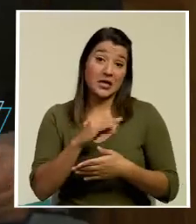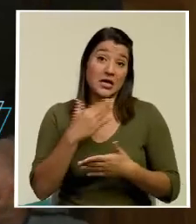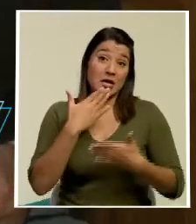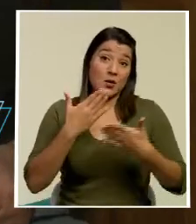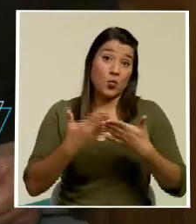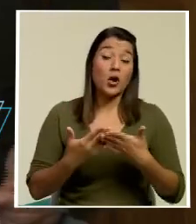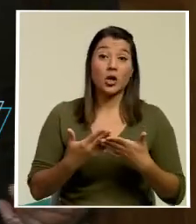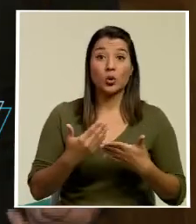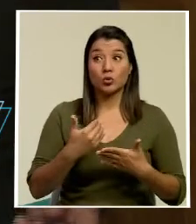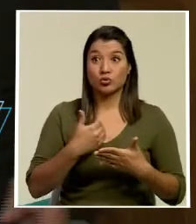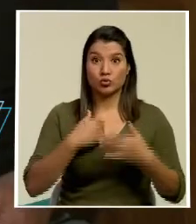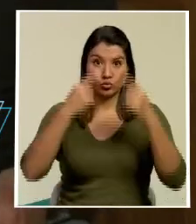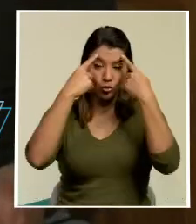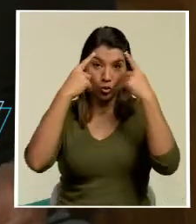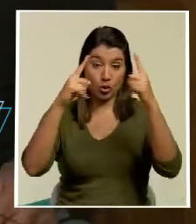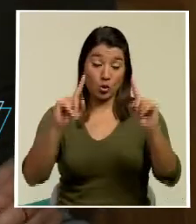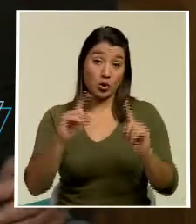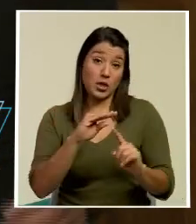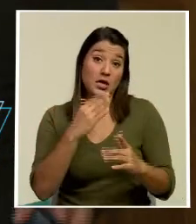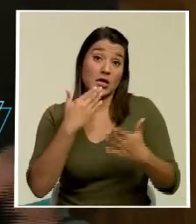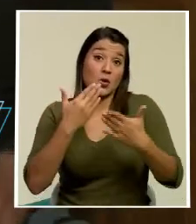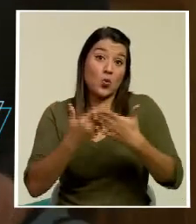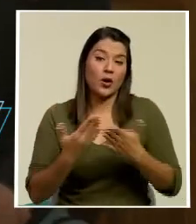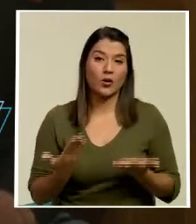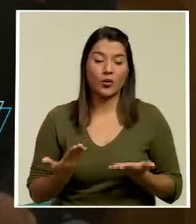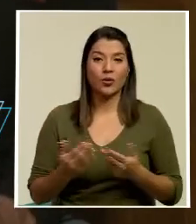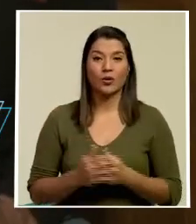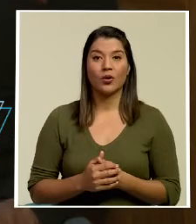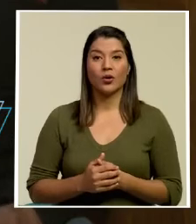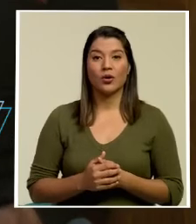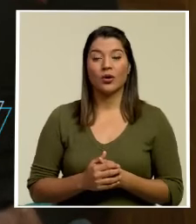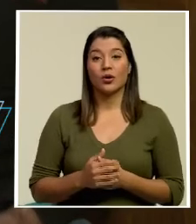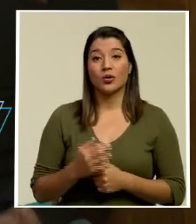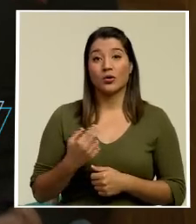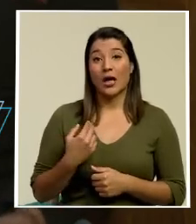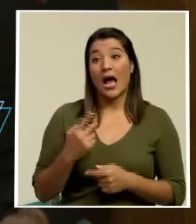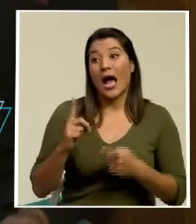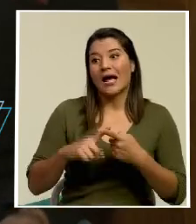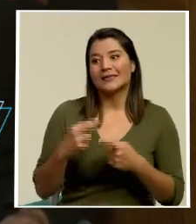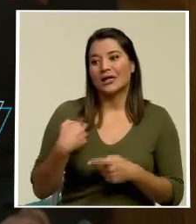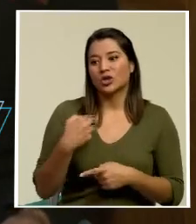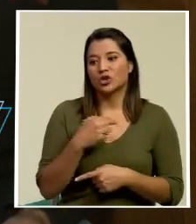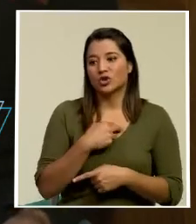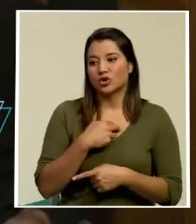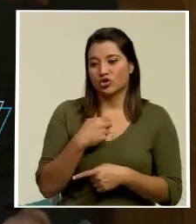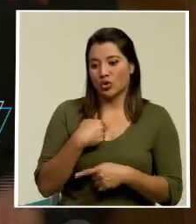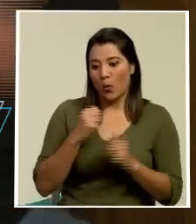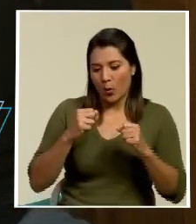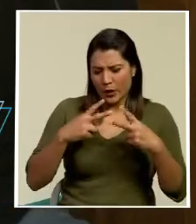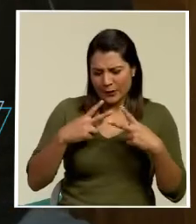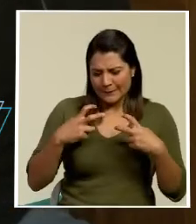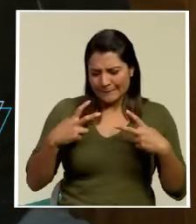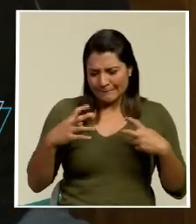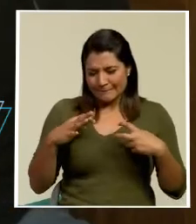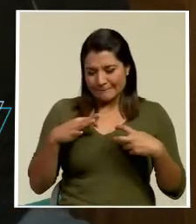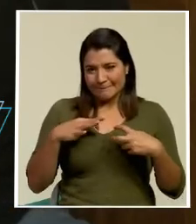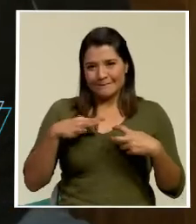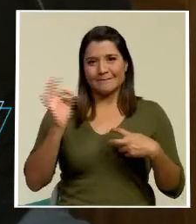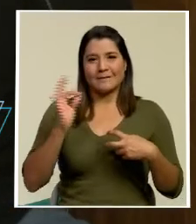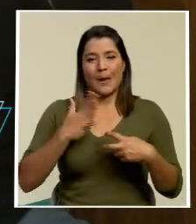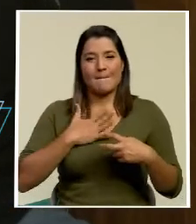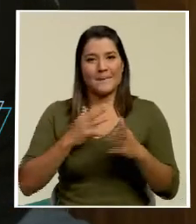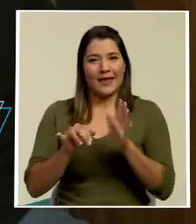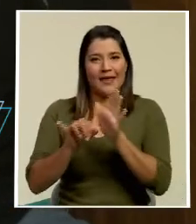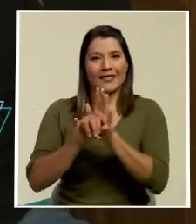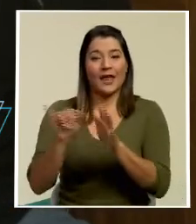dio resultados, y ahí, bueno, hasta encontrar uno la voz propia. Osvaldo, a